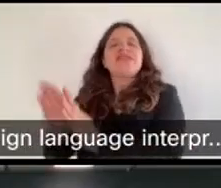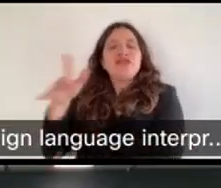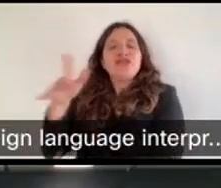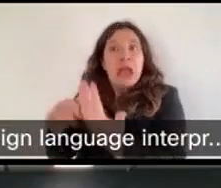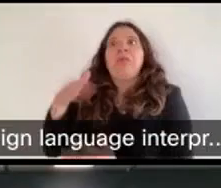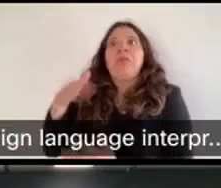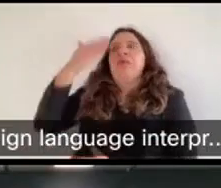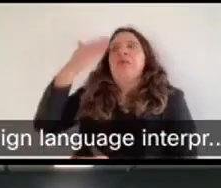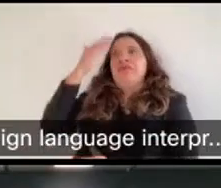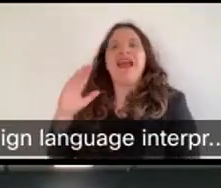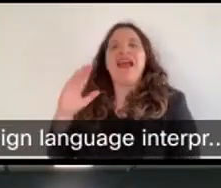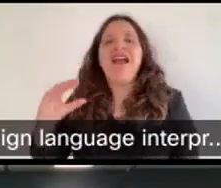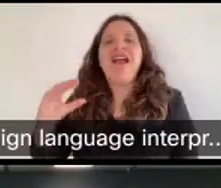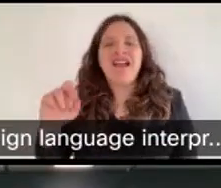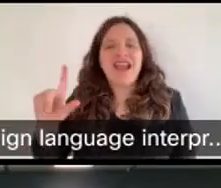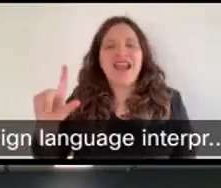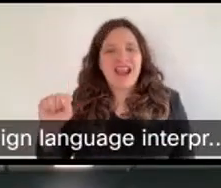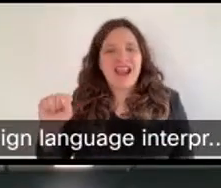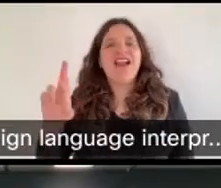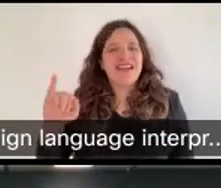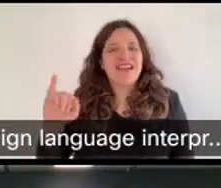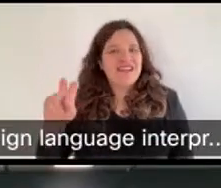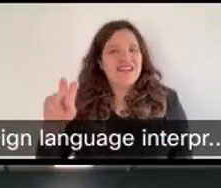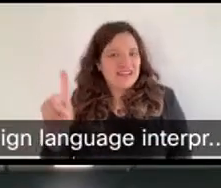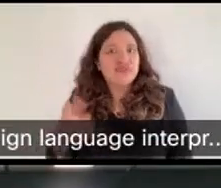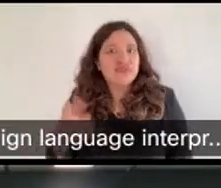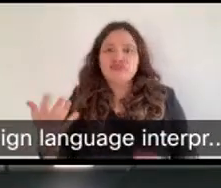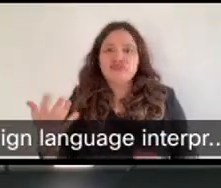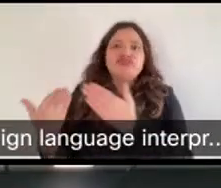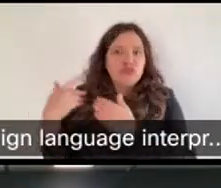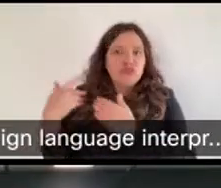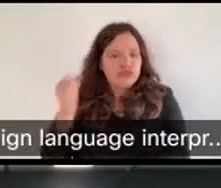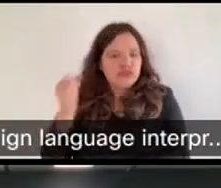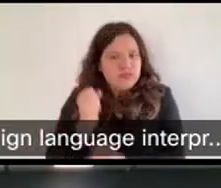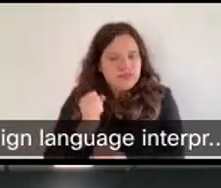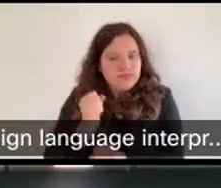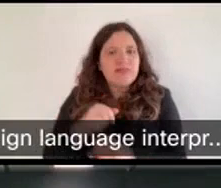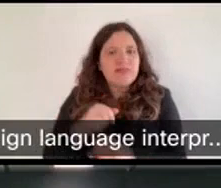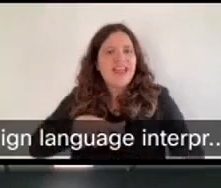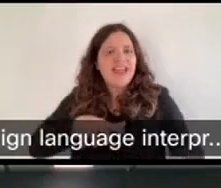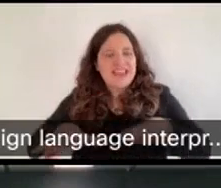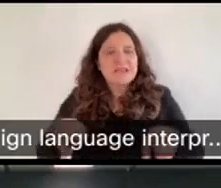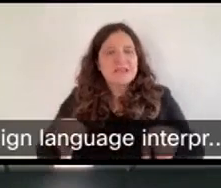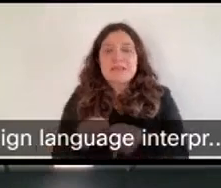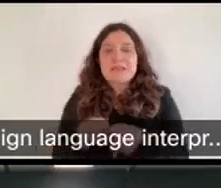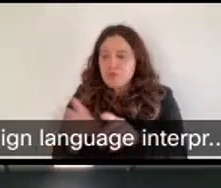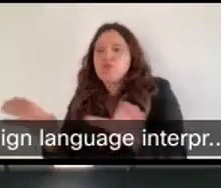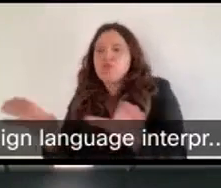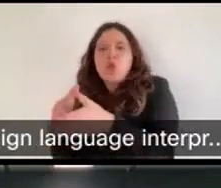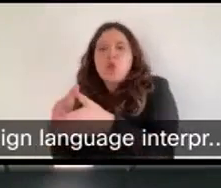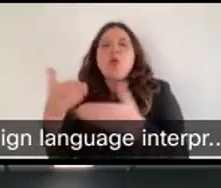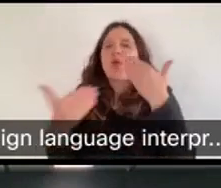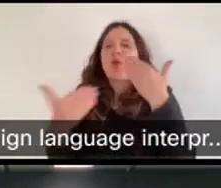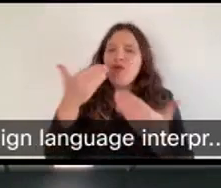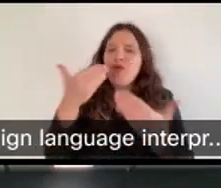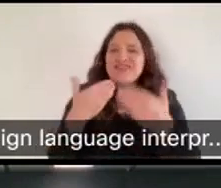Rivas, error mío, por su valioso apoyo en la organización del evento, así como al equipo de conferencias de